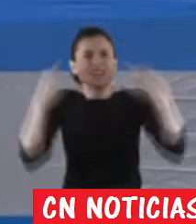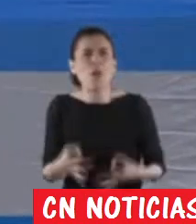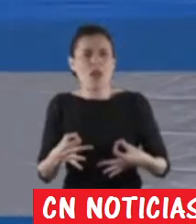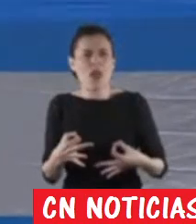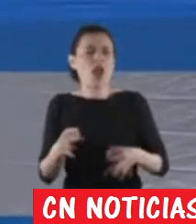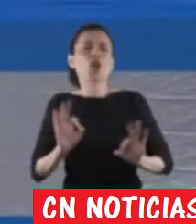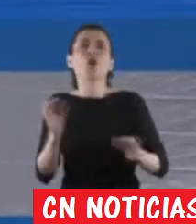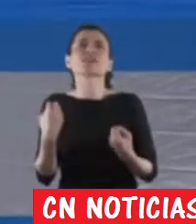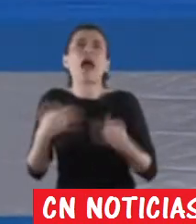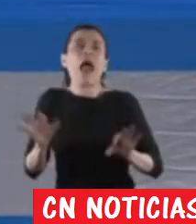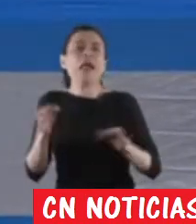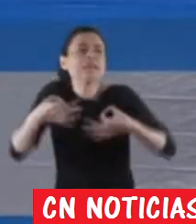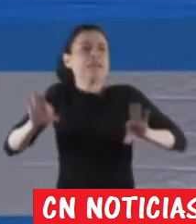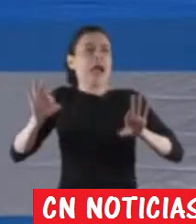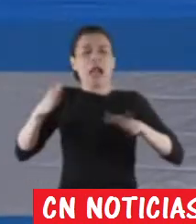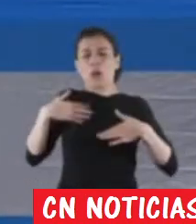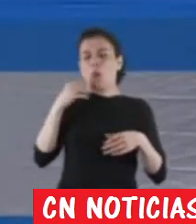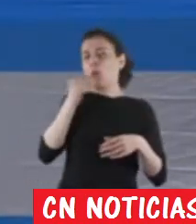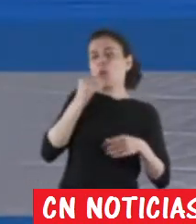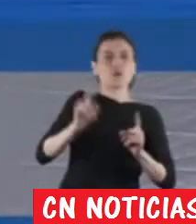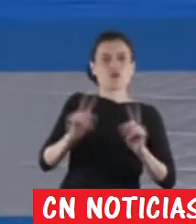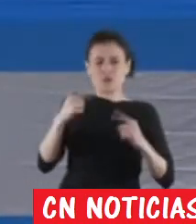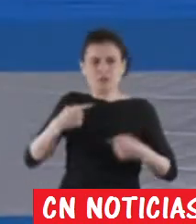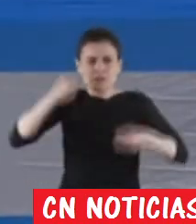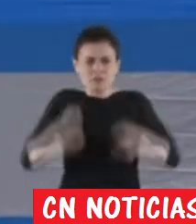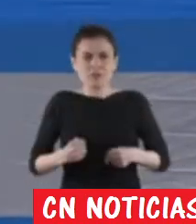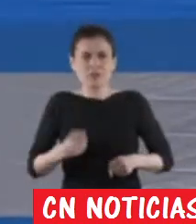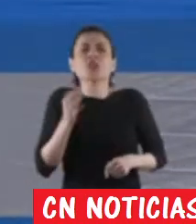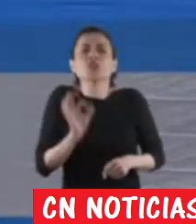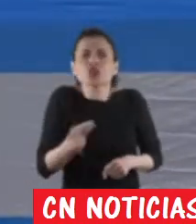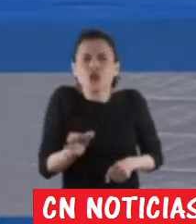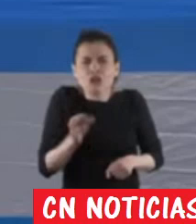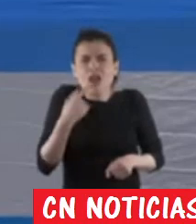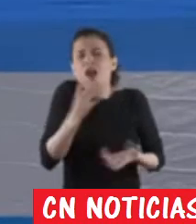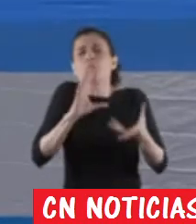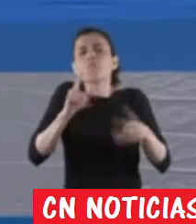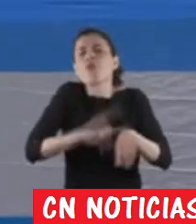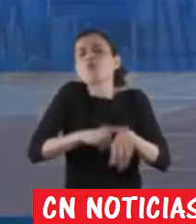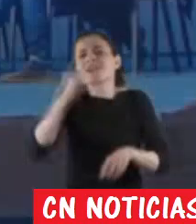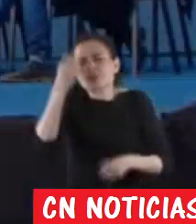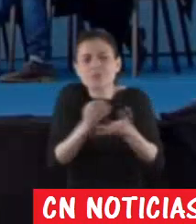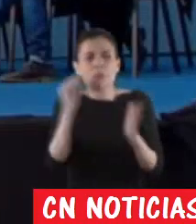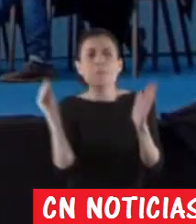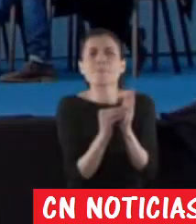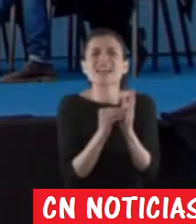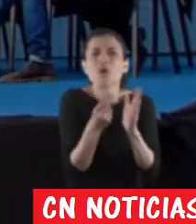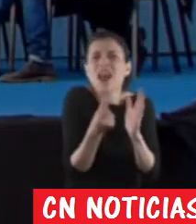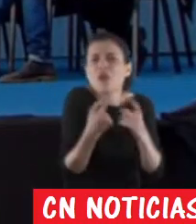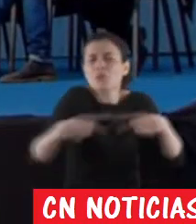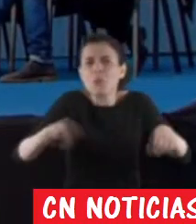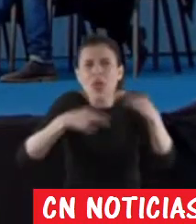muy importante. Porque a la hora de poner un precio de venta también pasa algo parecido. ¿Hago lo que me conviene a mí